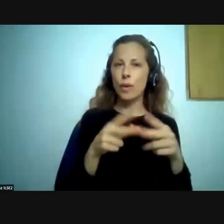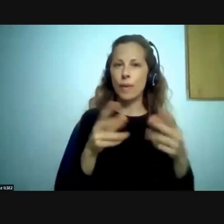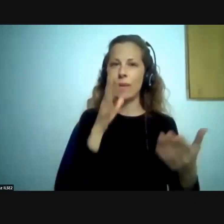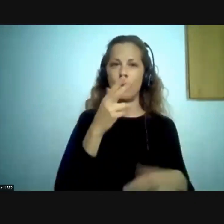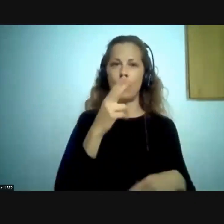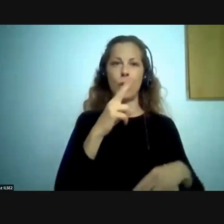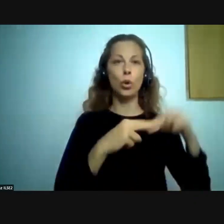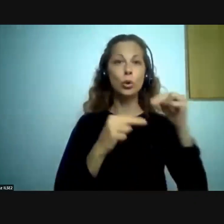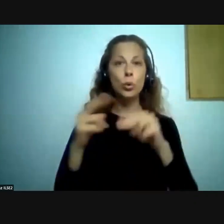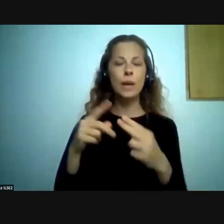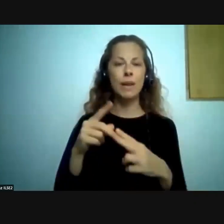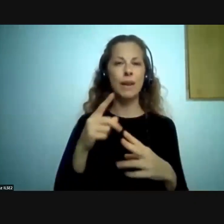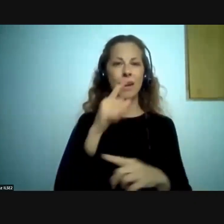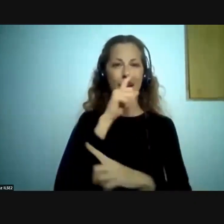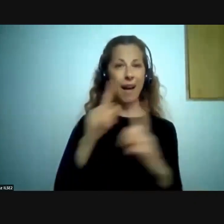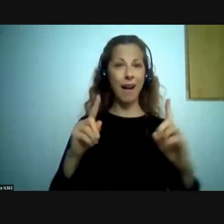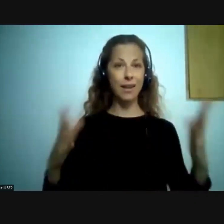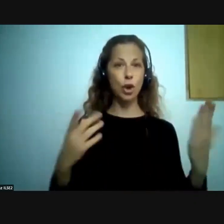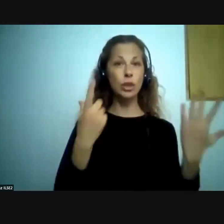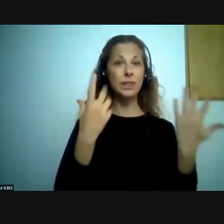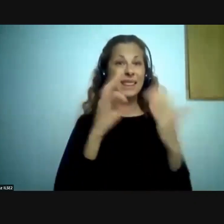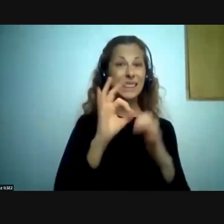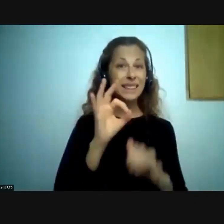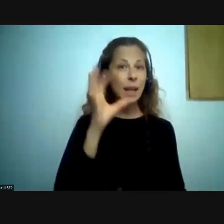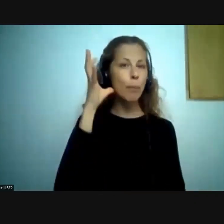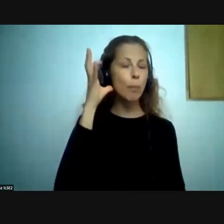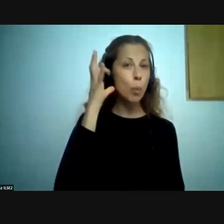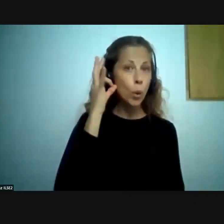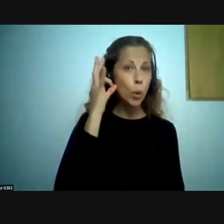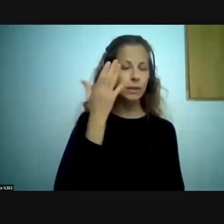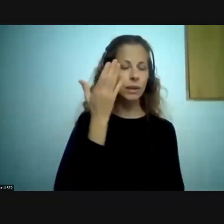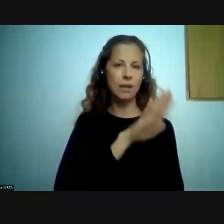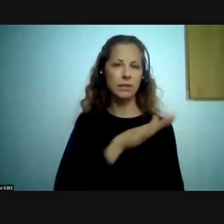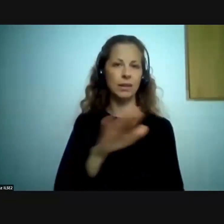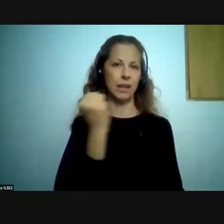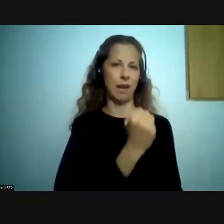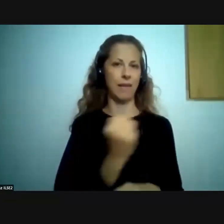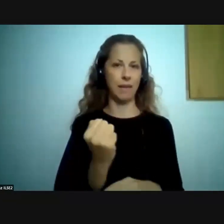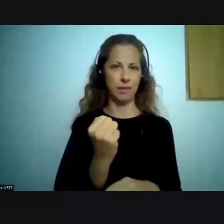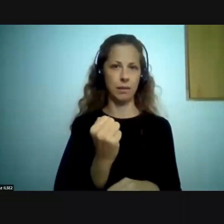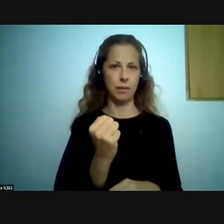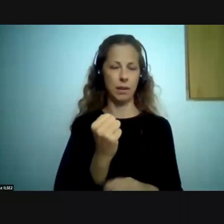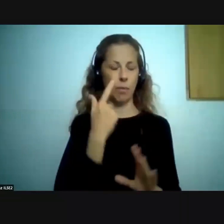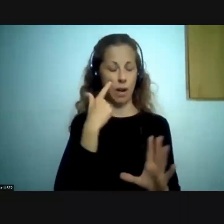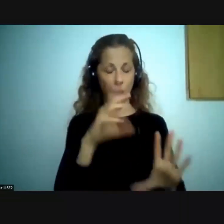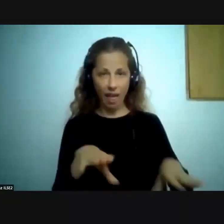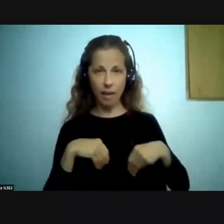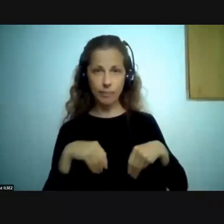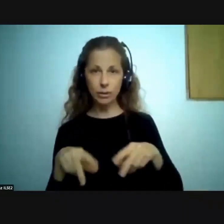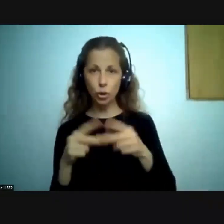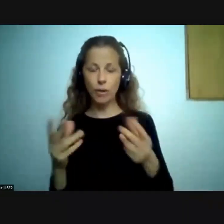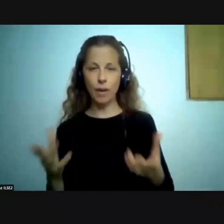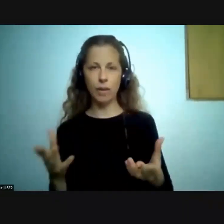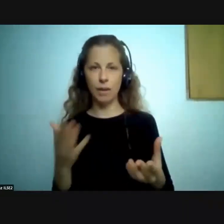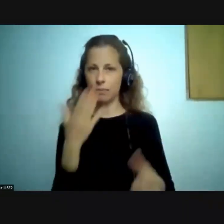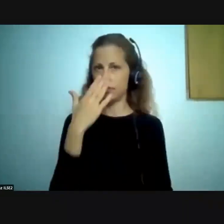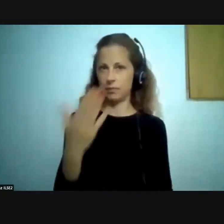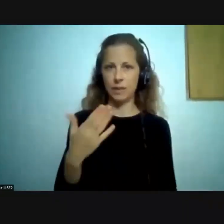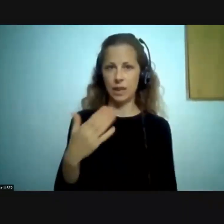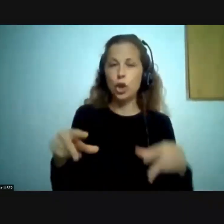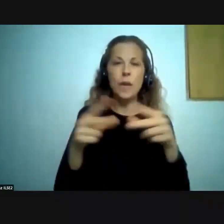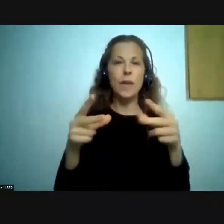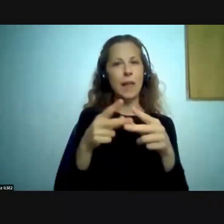60 mujeres sean asesinadas cada año, esa sociedad corrupta en esencia, en valores, no puede construir